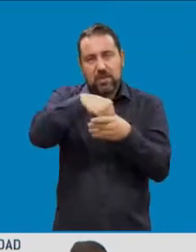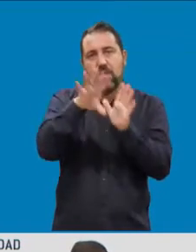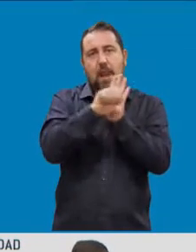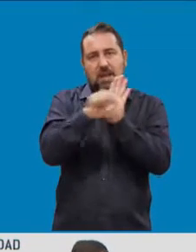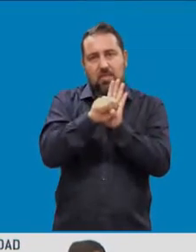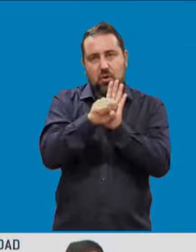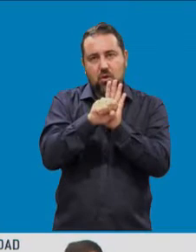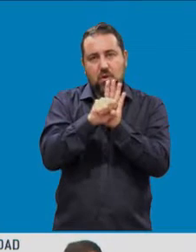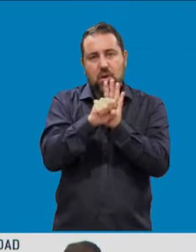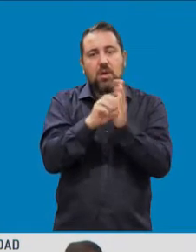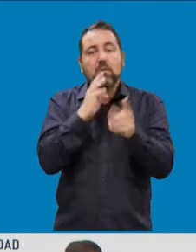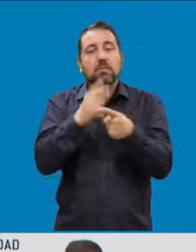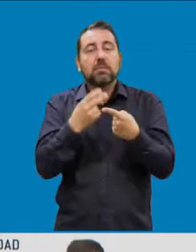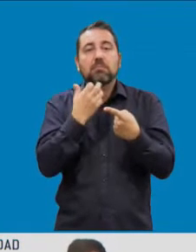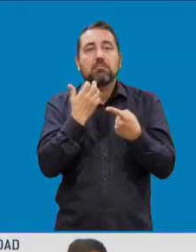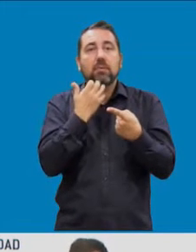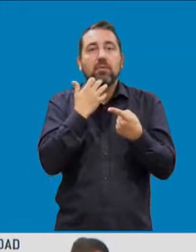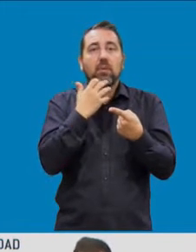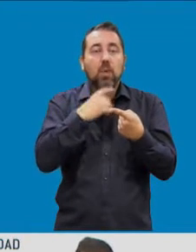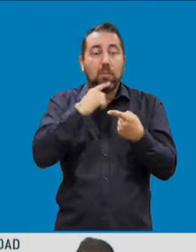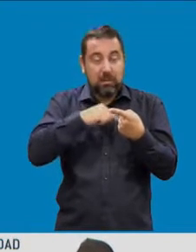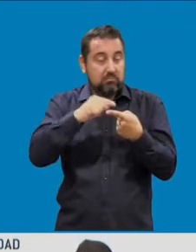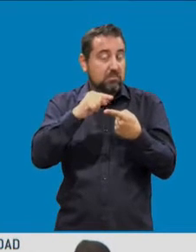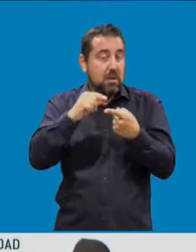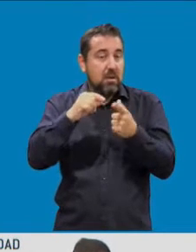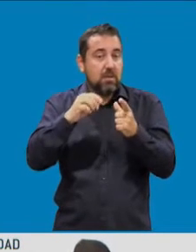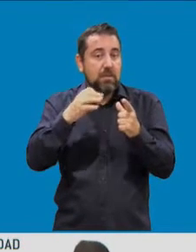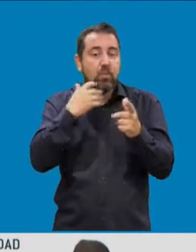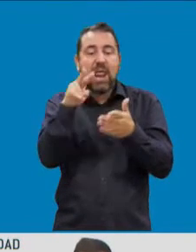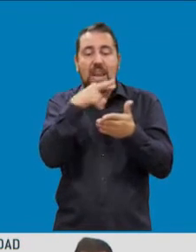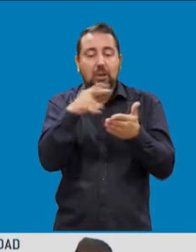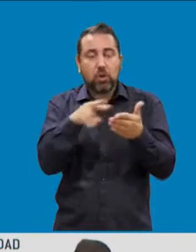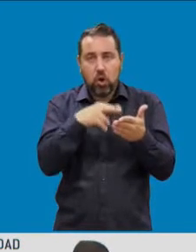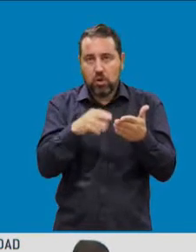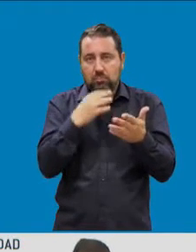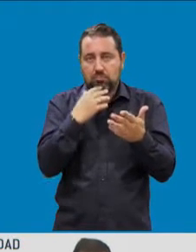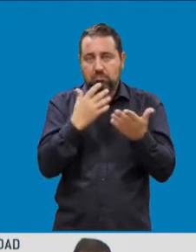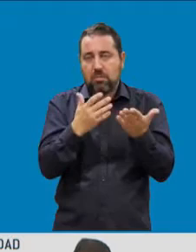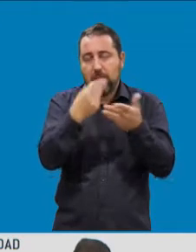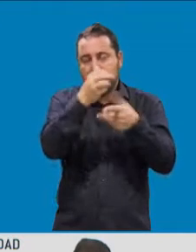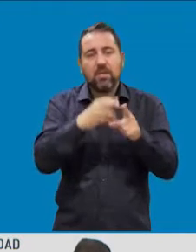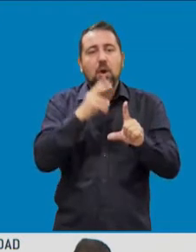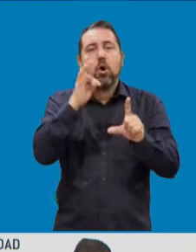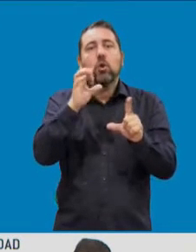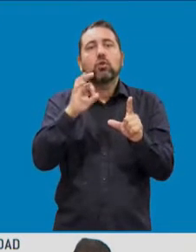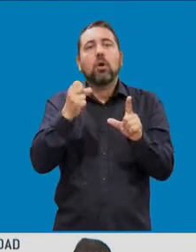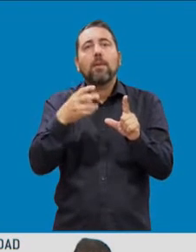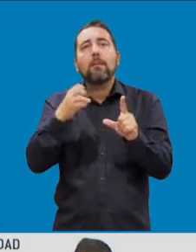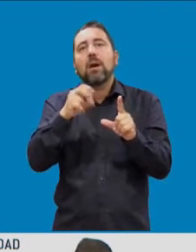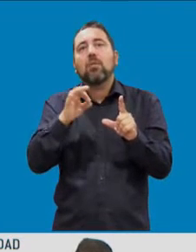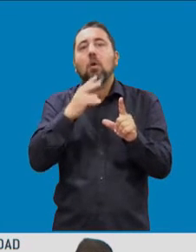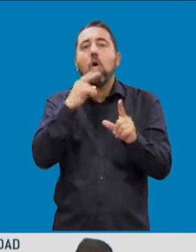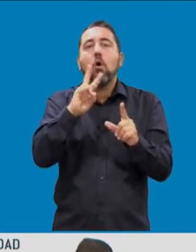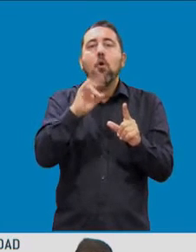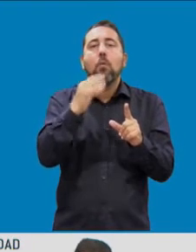del foco en la aplicación. Es decir, cuando vas dándole con los gestos de ir desplazando con un lector de pantalla,